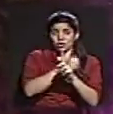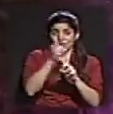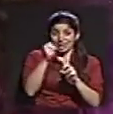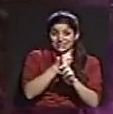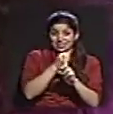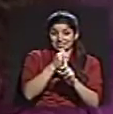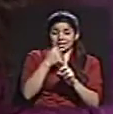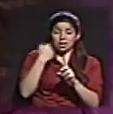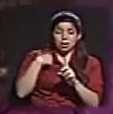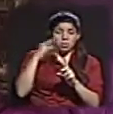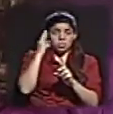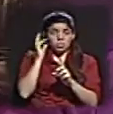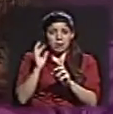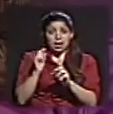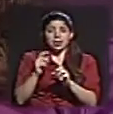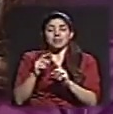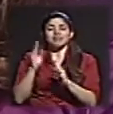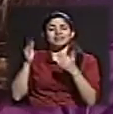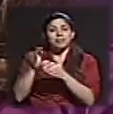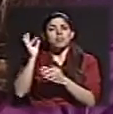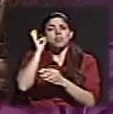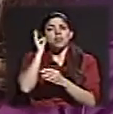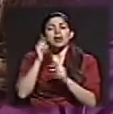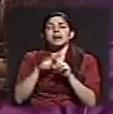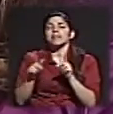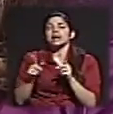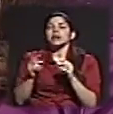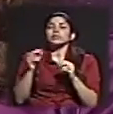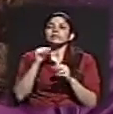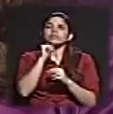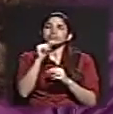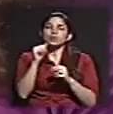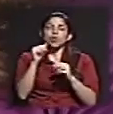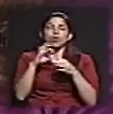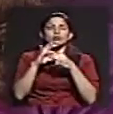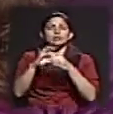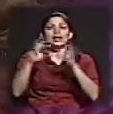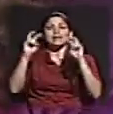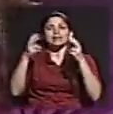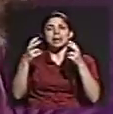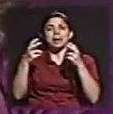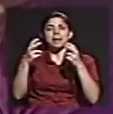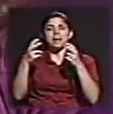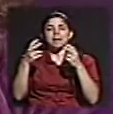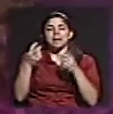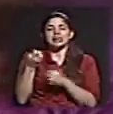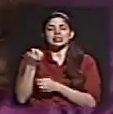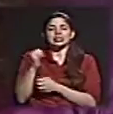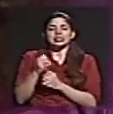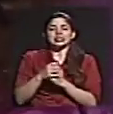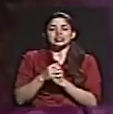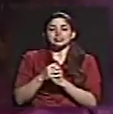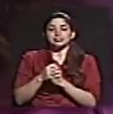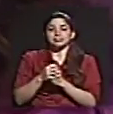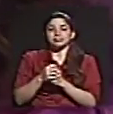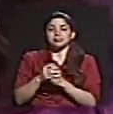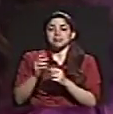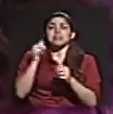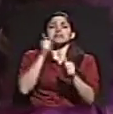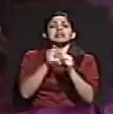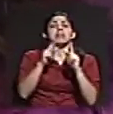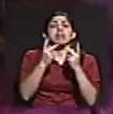género, pero no dentro de un tema, digamos, que tengan que ser por los mismos